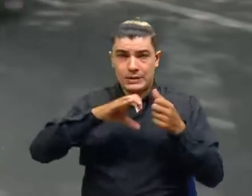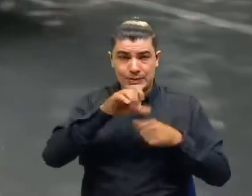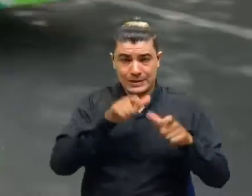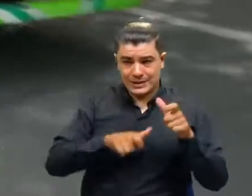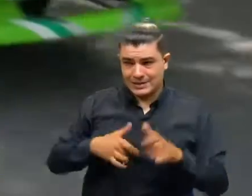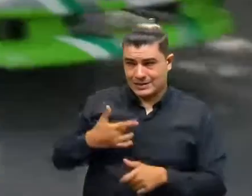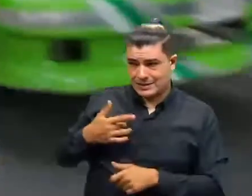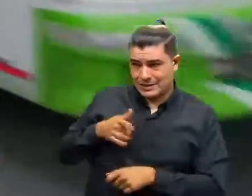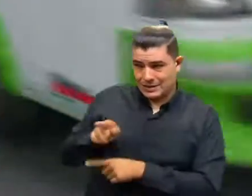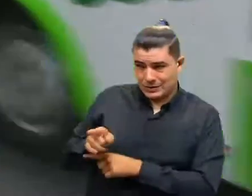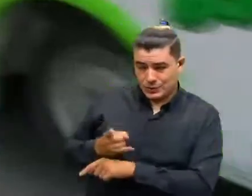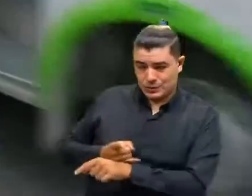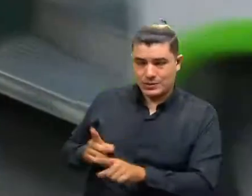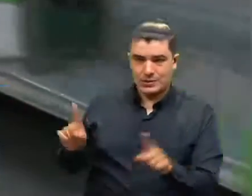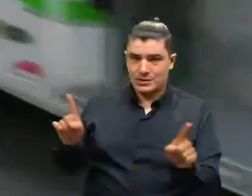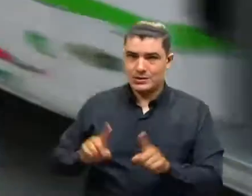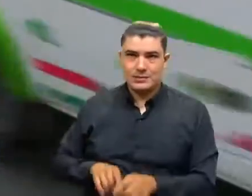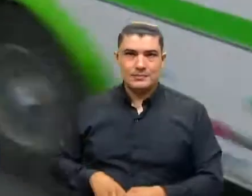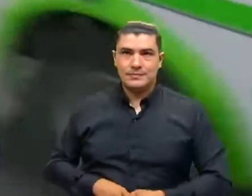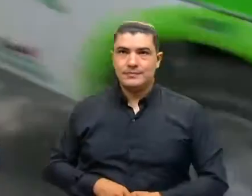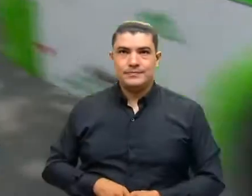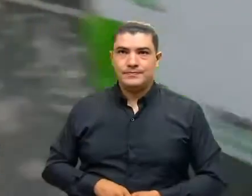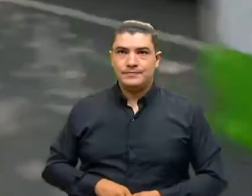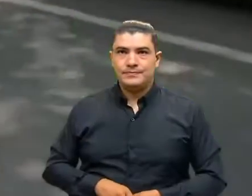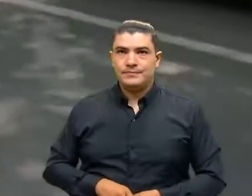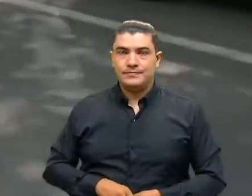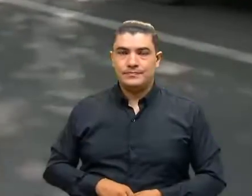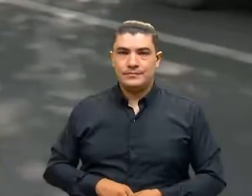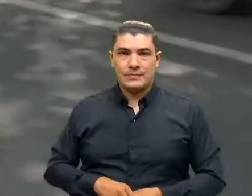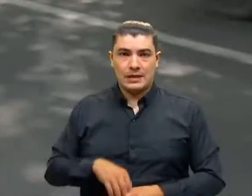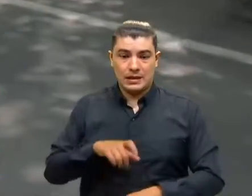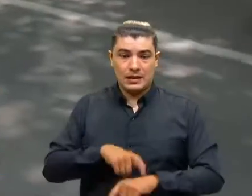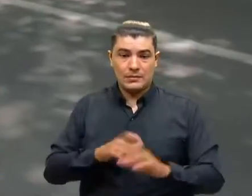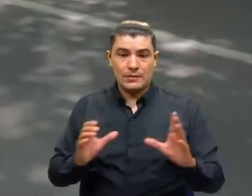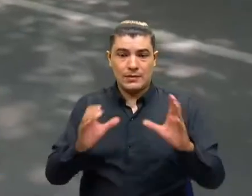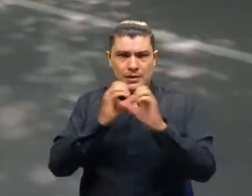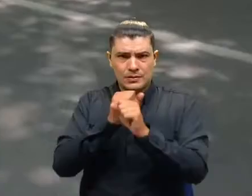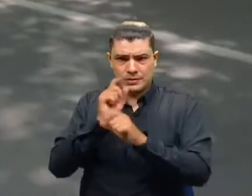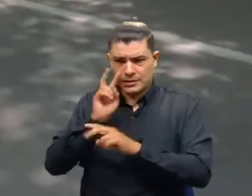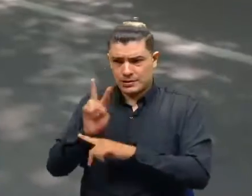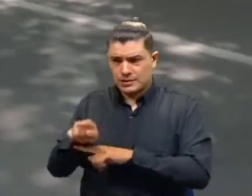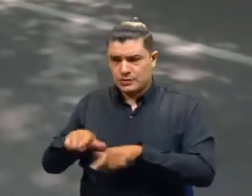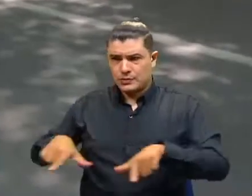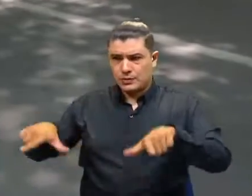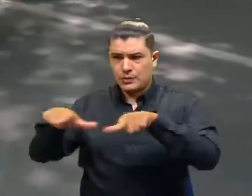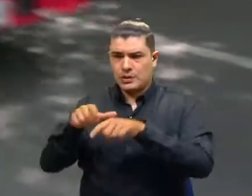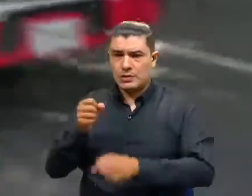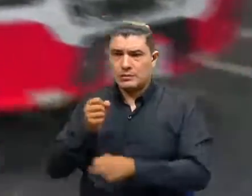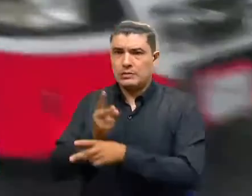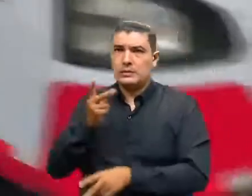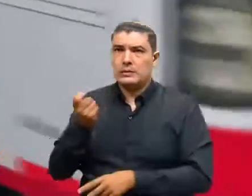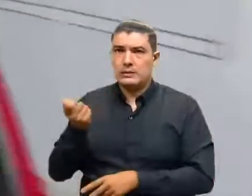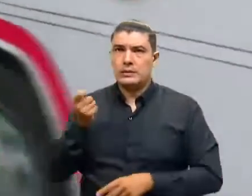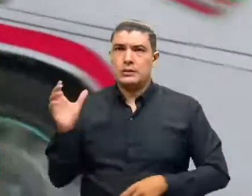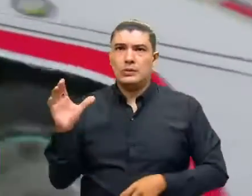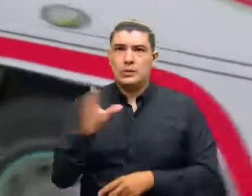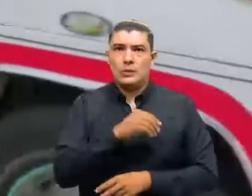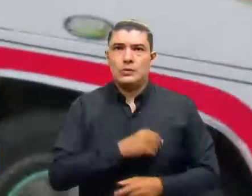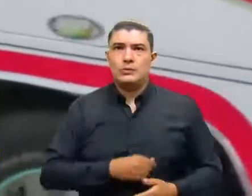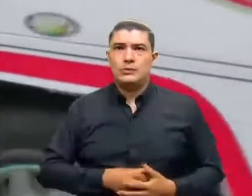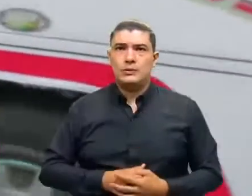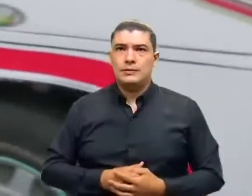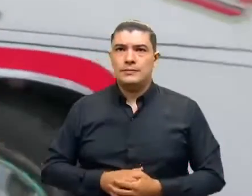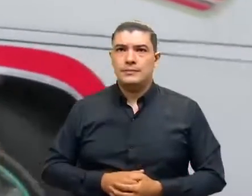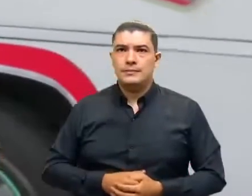no se sientan seguros de utilizarlos, pues según ellos, en altas horas de la noche se convierten en un foco de peligros para todos. Pues me